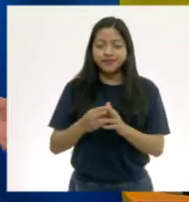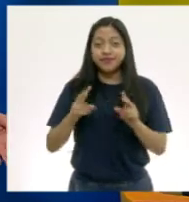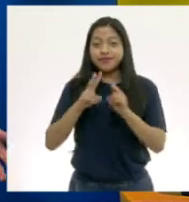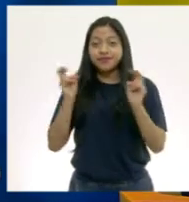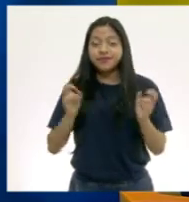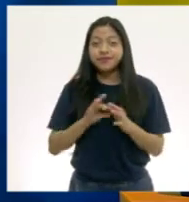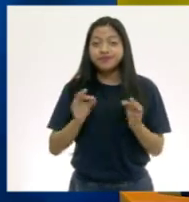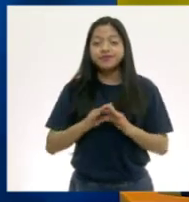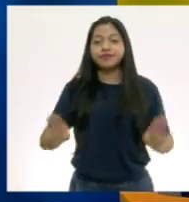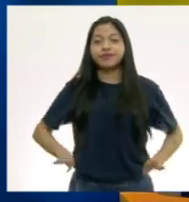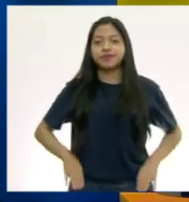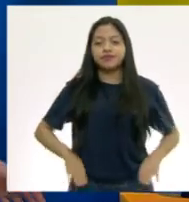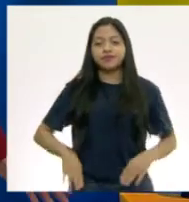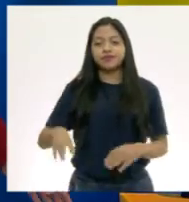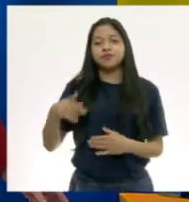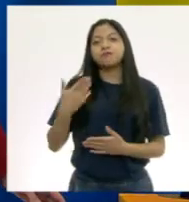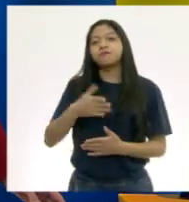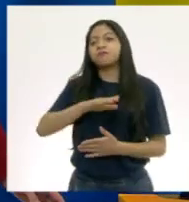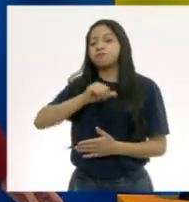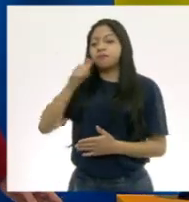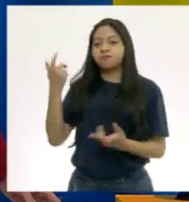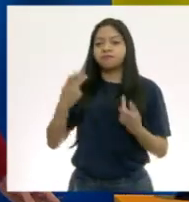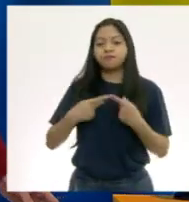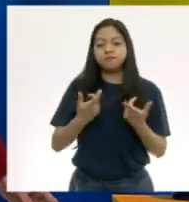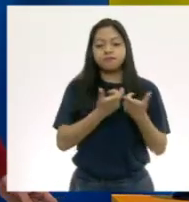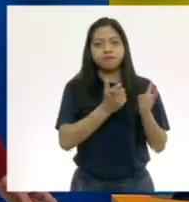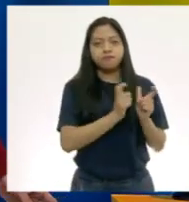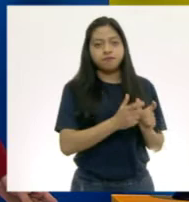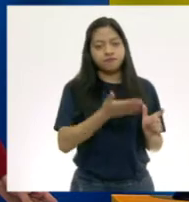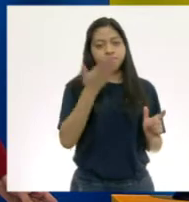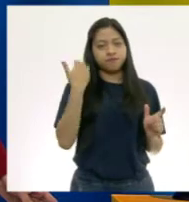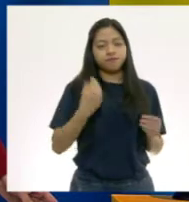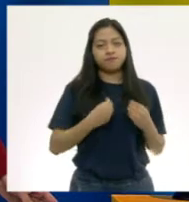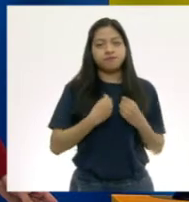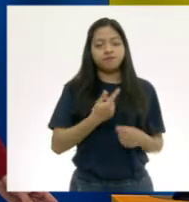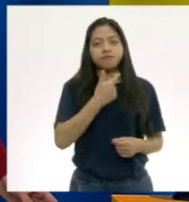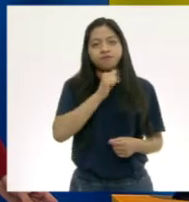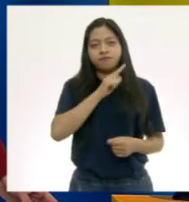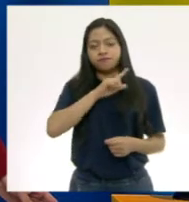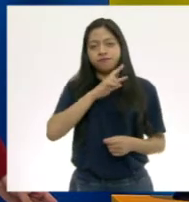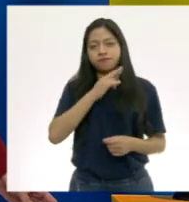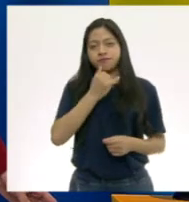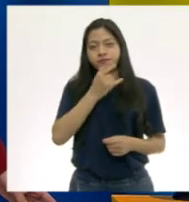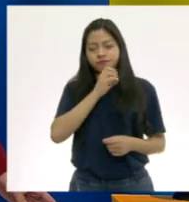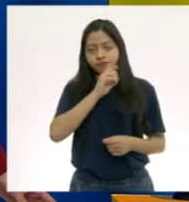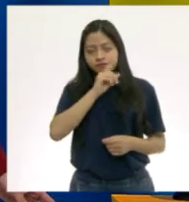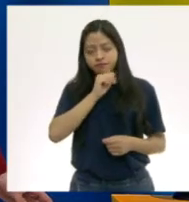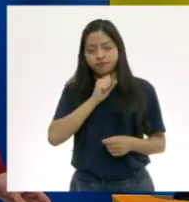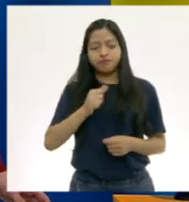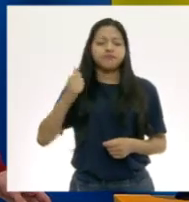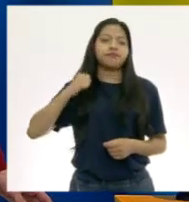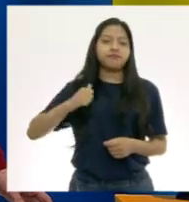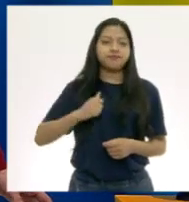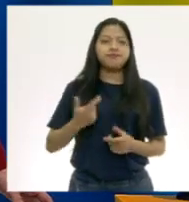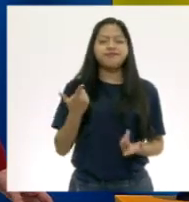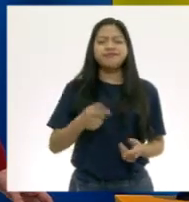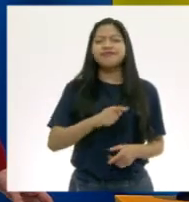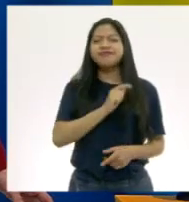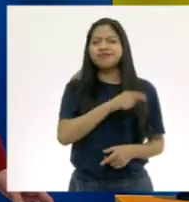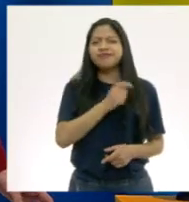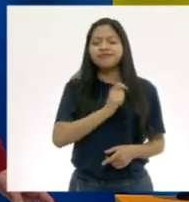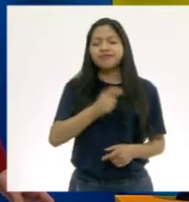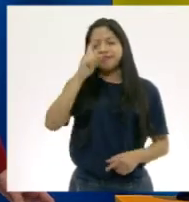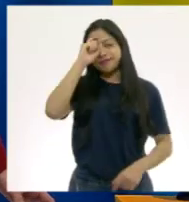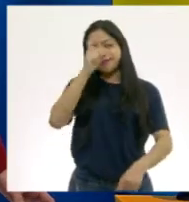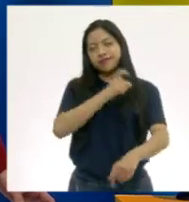las características de otra de las civilizaciones agrícolas más importantes de la antigüedad, Egipto. Una civilización